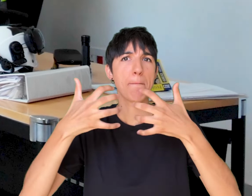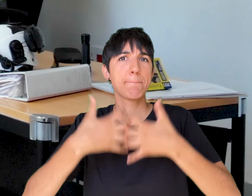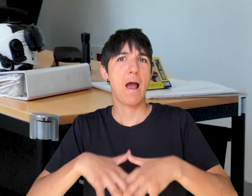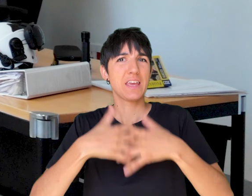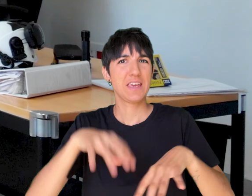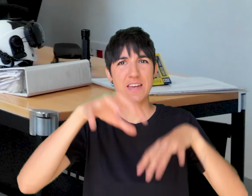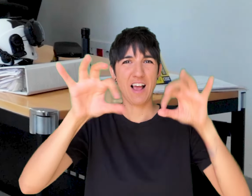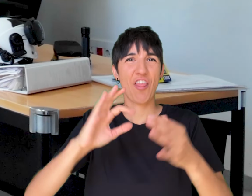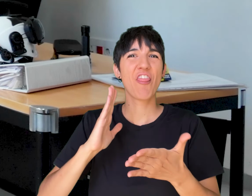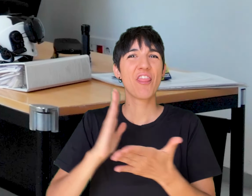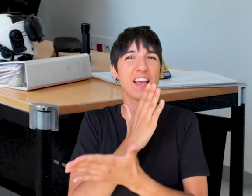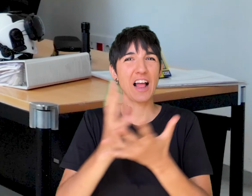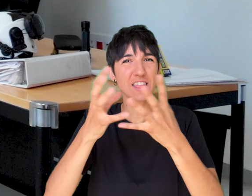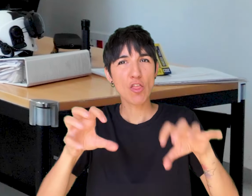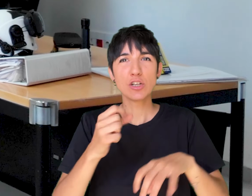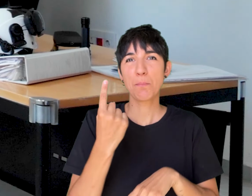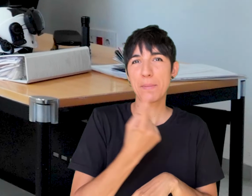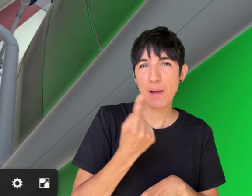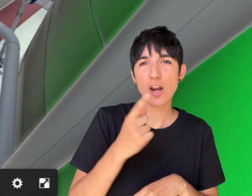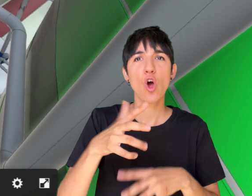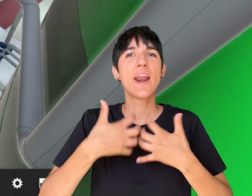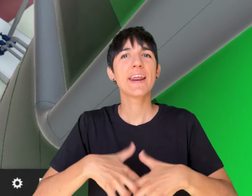los sistemas necesarios de automatización.